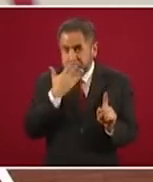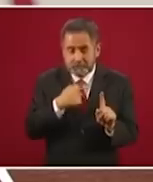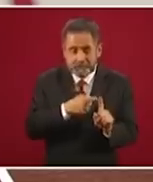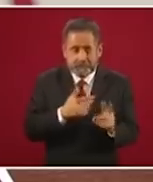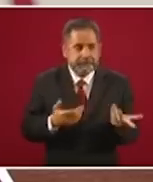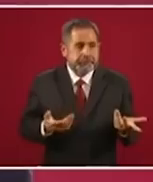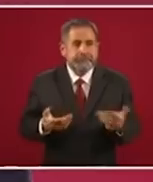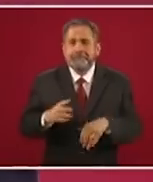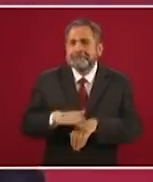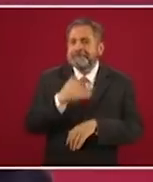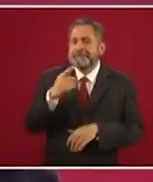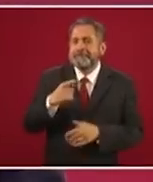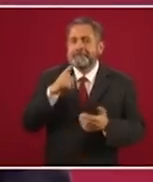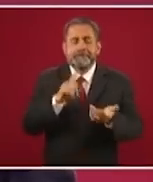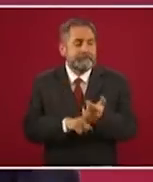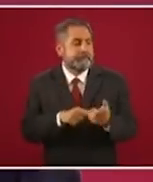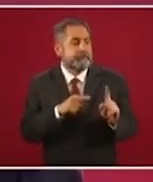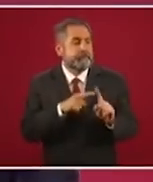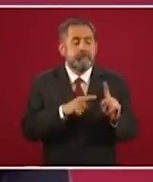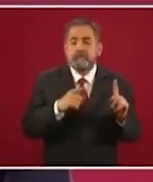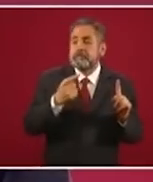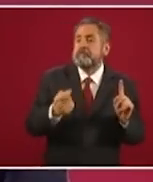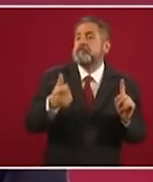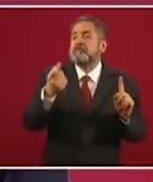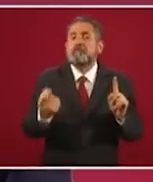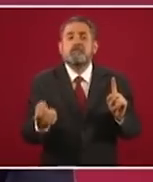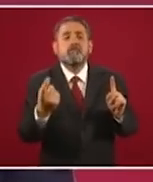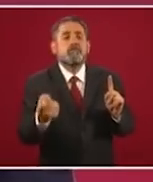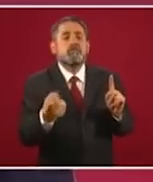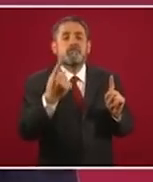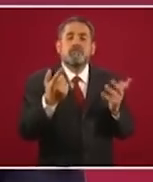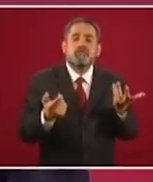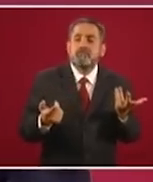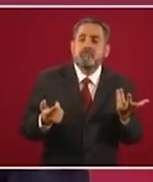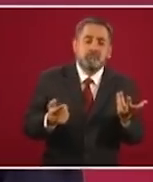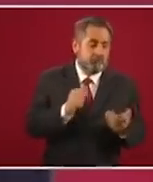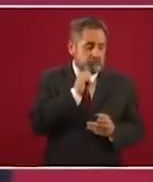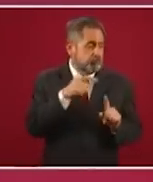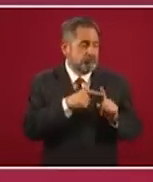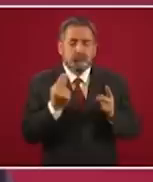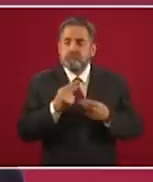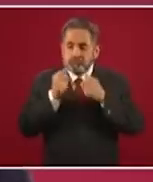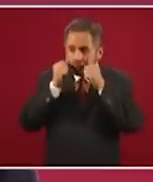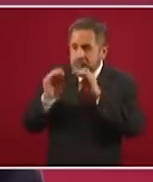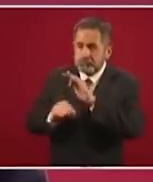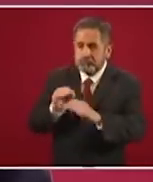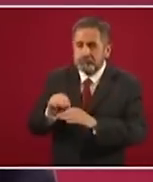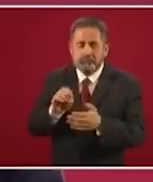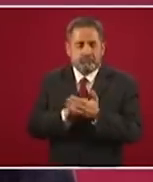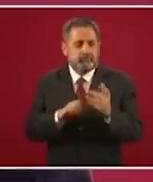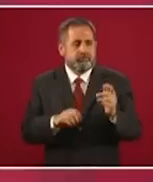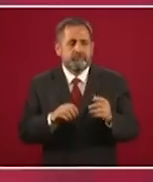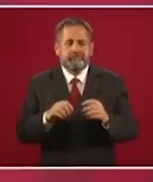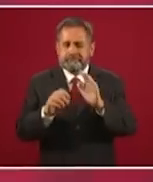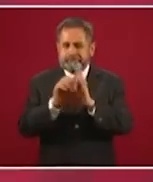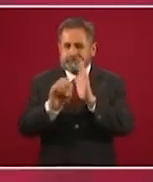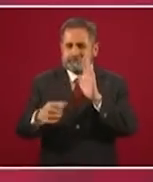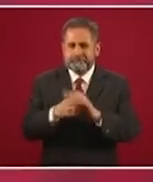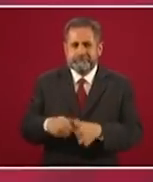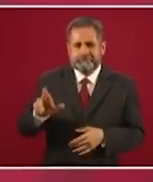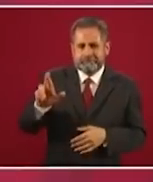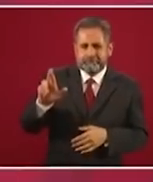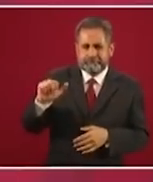a que no existe oferta, o más bien no existe demanda para una práctica privada. Pongo un ejemplo, los